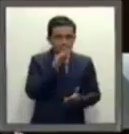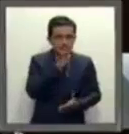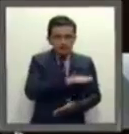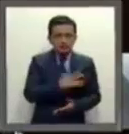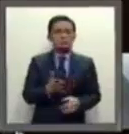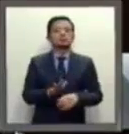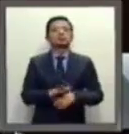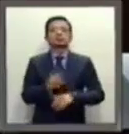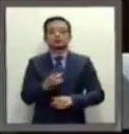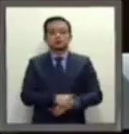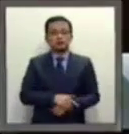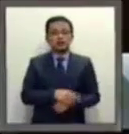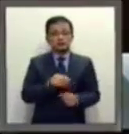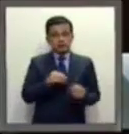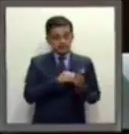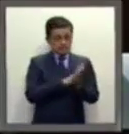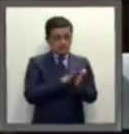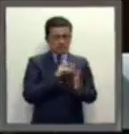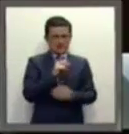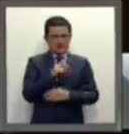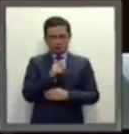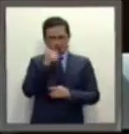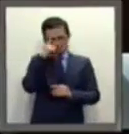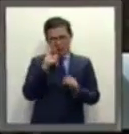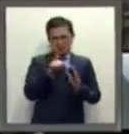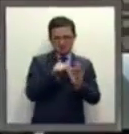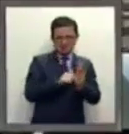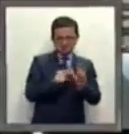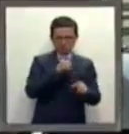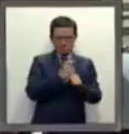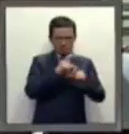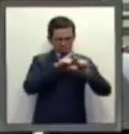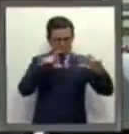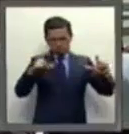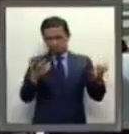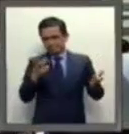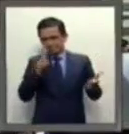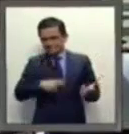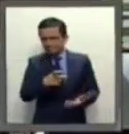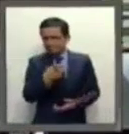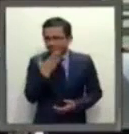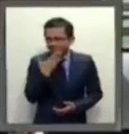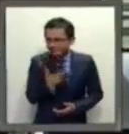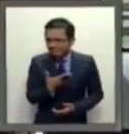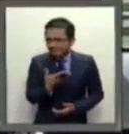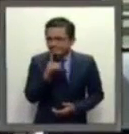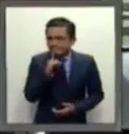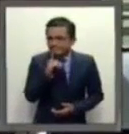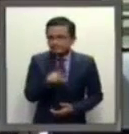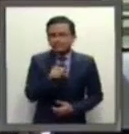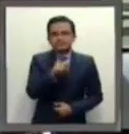empezando porque los datos que aporta la carátula del artículo primero, pues no son ciertos, son